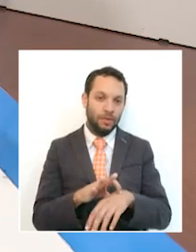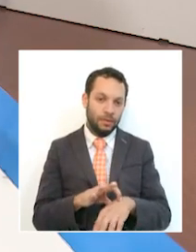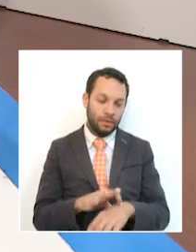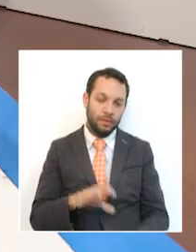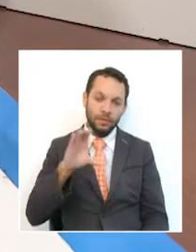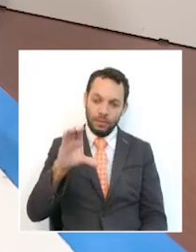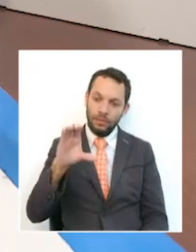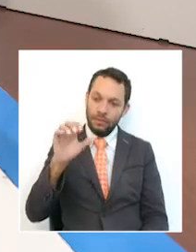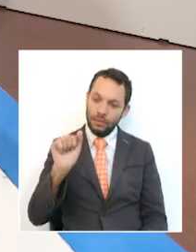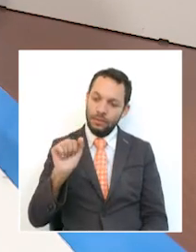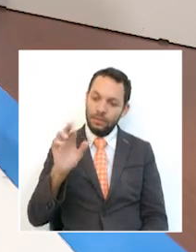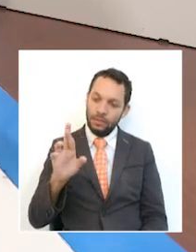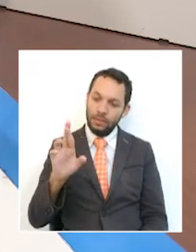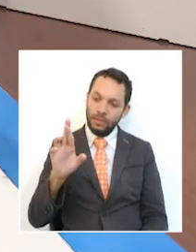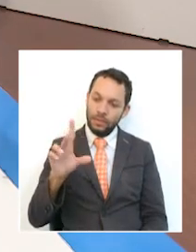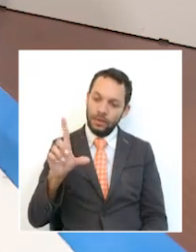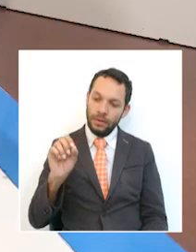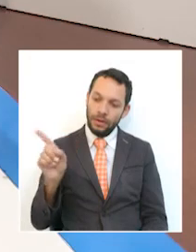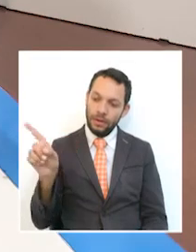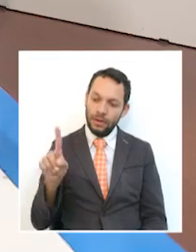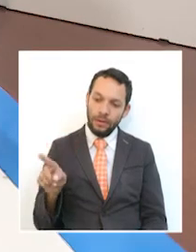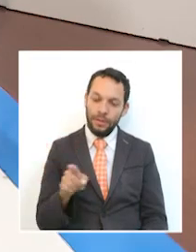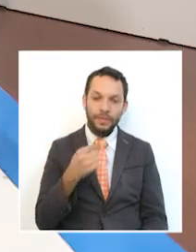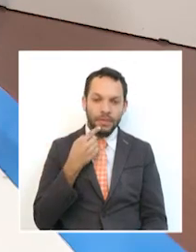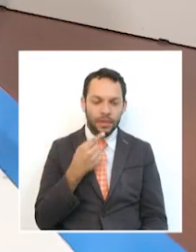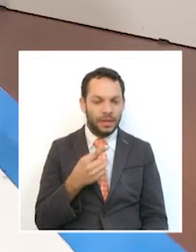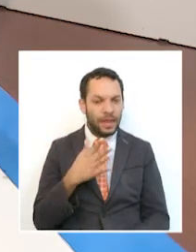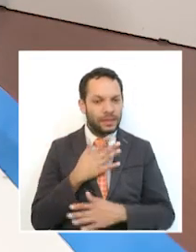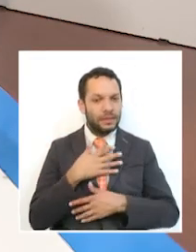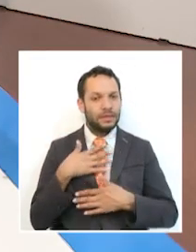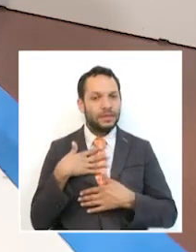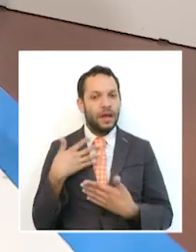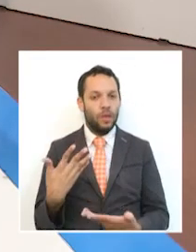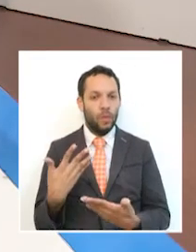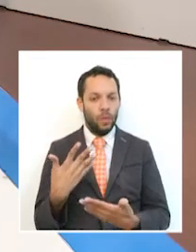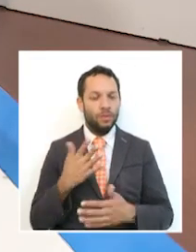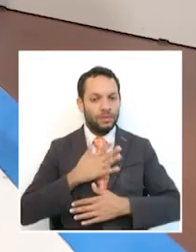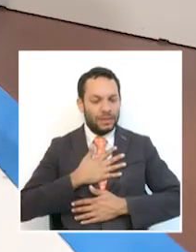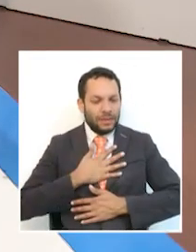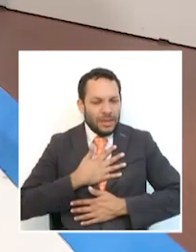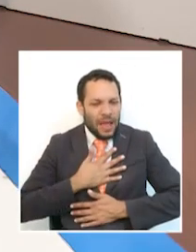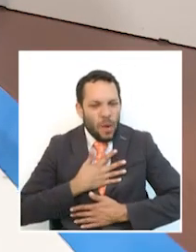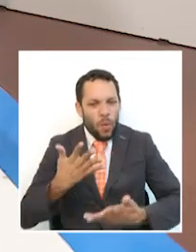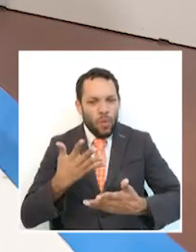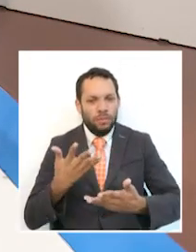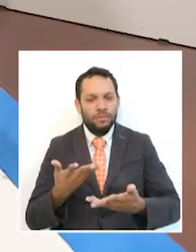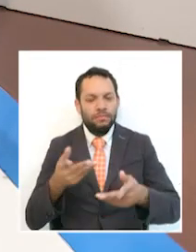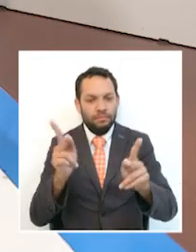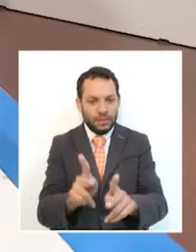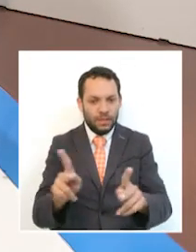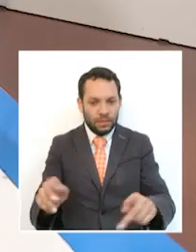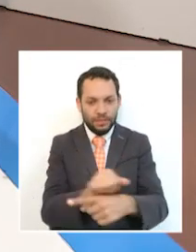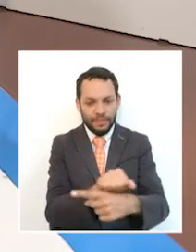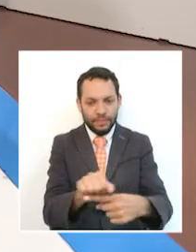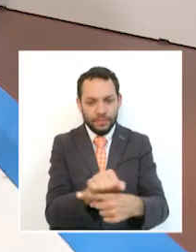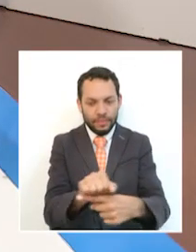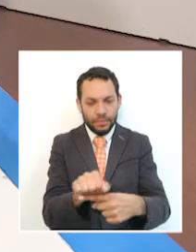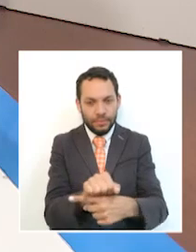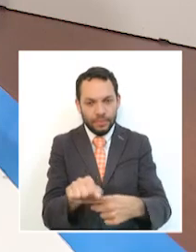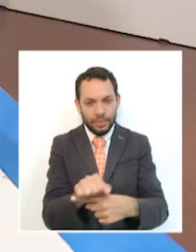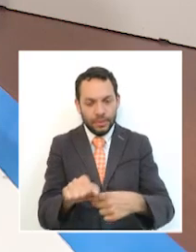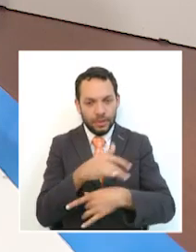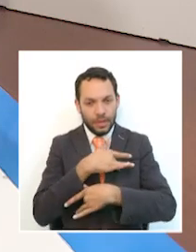logo pediatra mandando no es un saludo muy especial en una de estas oportunidades del día para tu alma